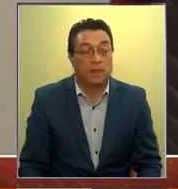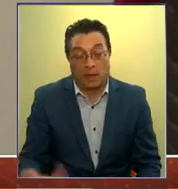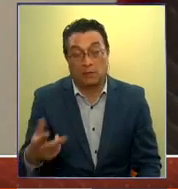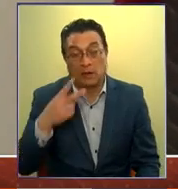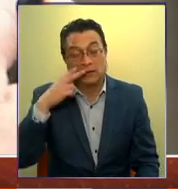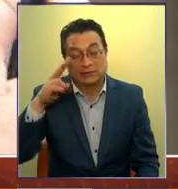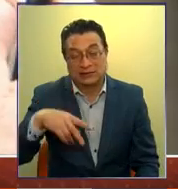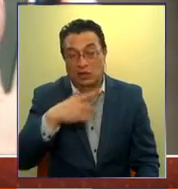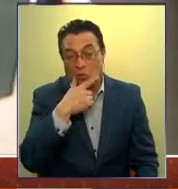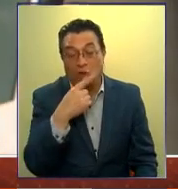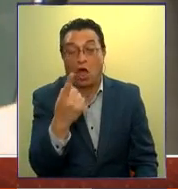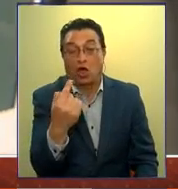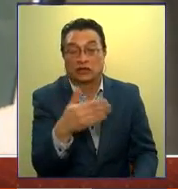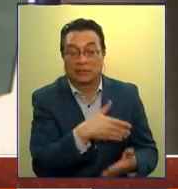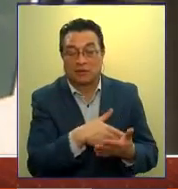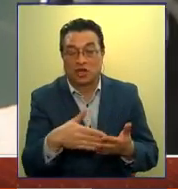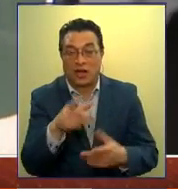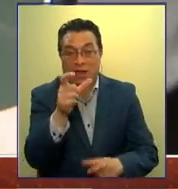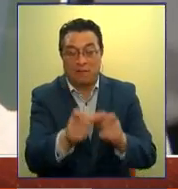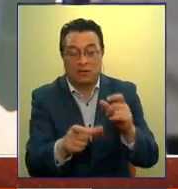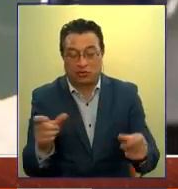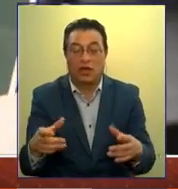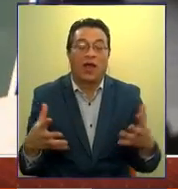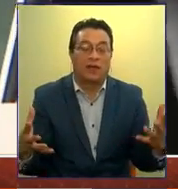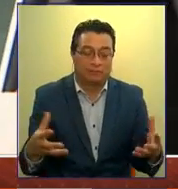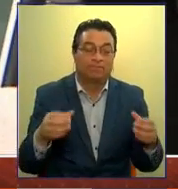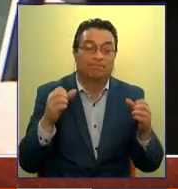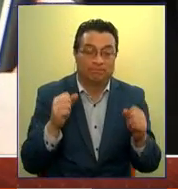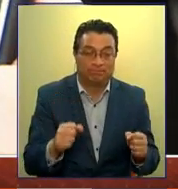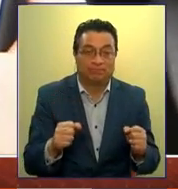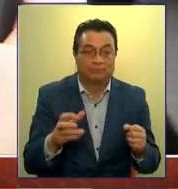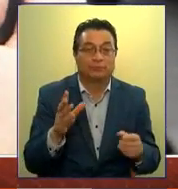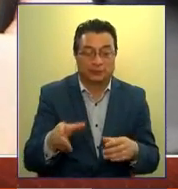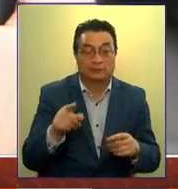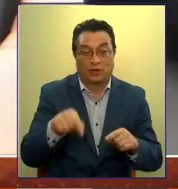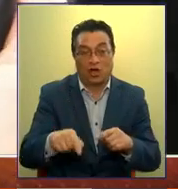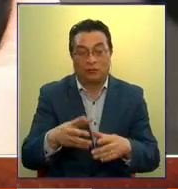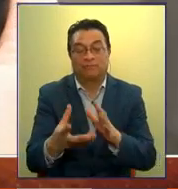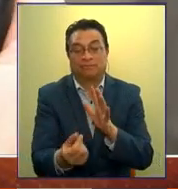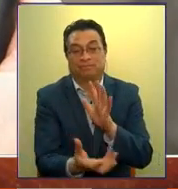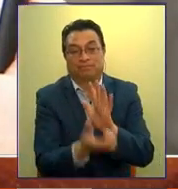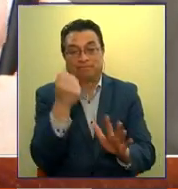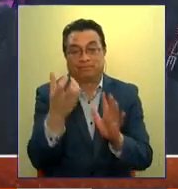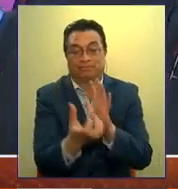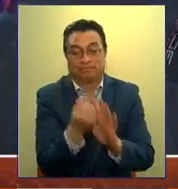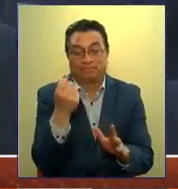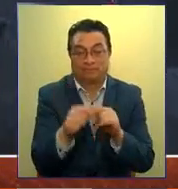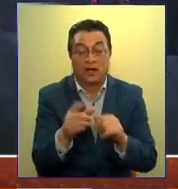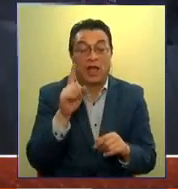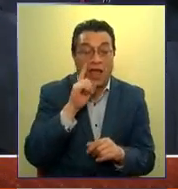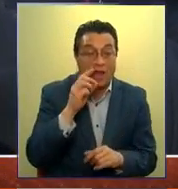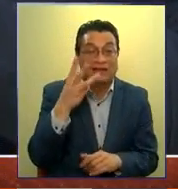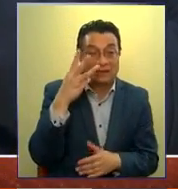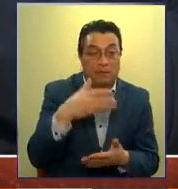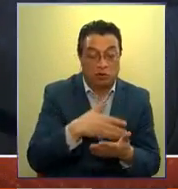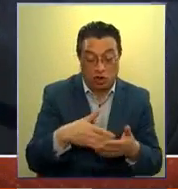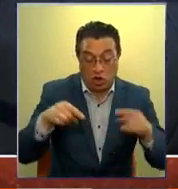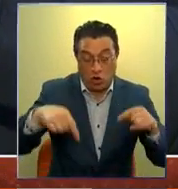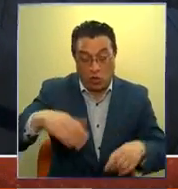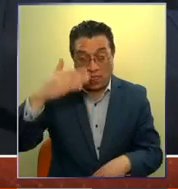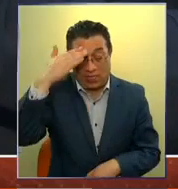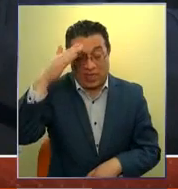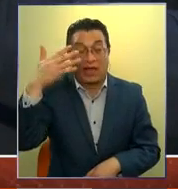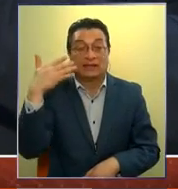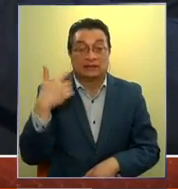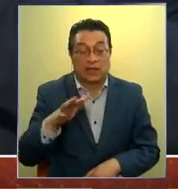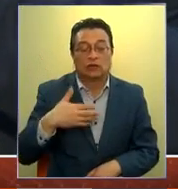son 11 millones de personas las potenciales que van a afectar el retiro. Ya tenemos 3 millones hoy en día. Nosotros